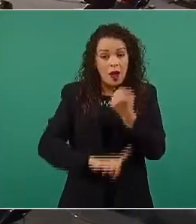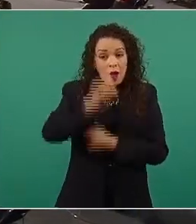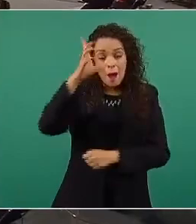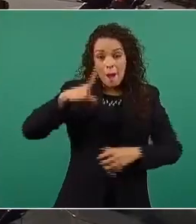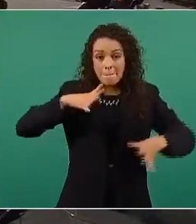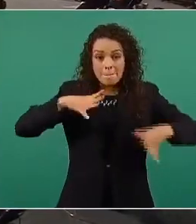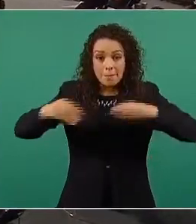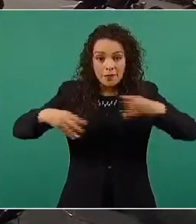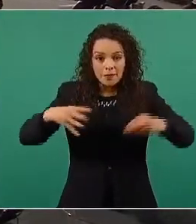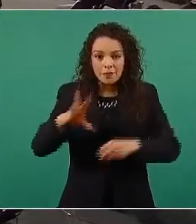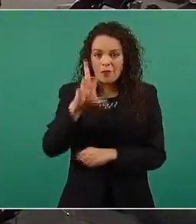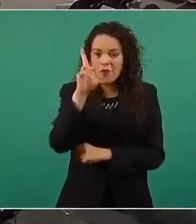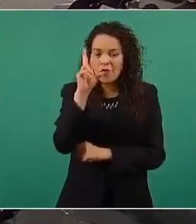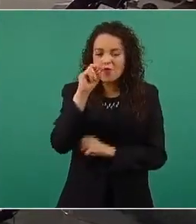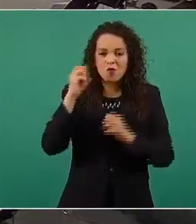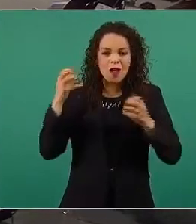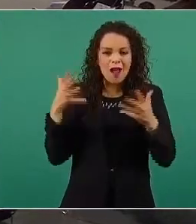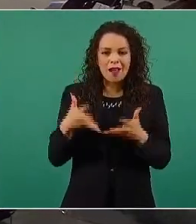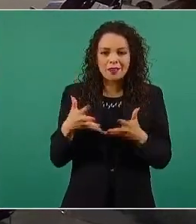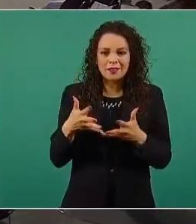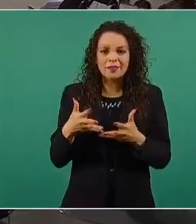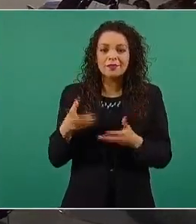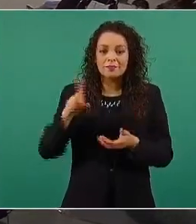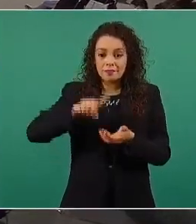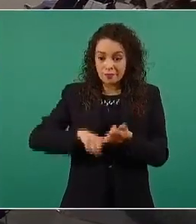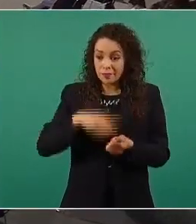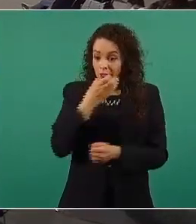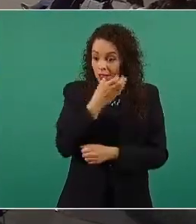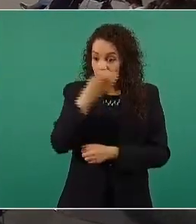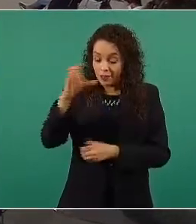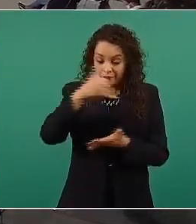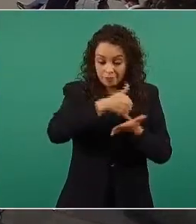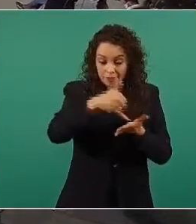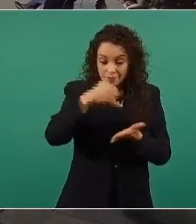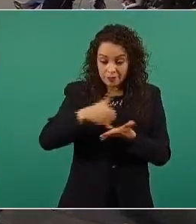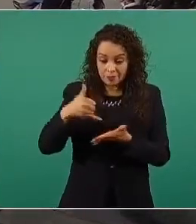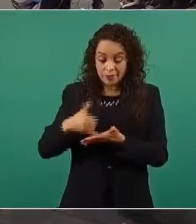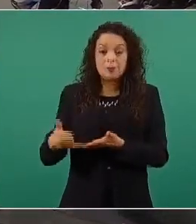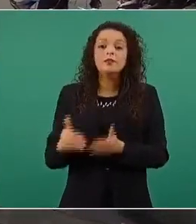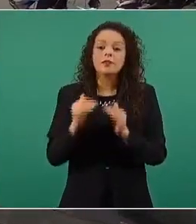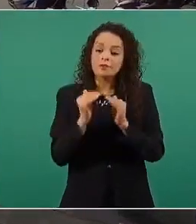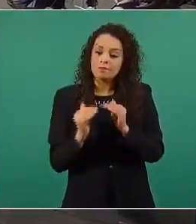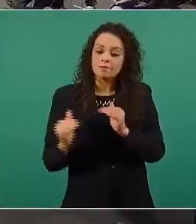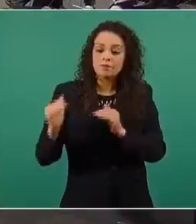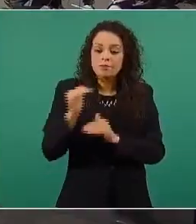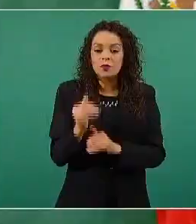el campo, el sector agropecuario creció 2%.